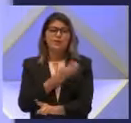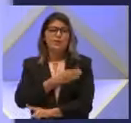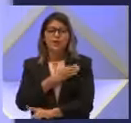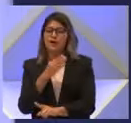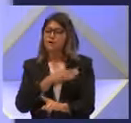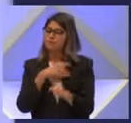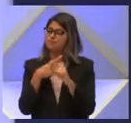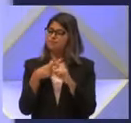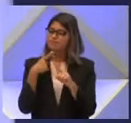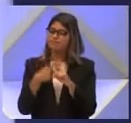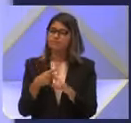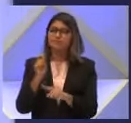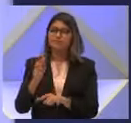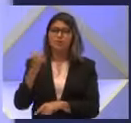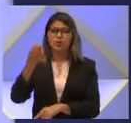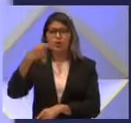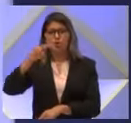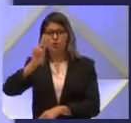unidas